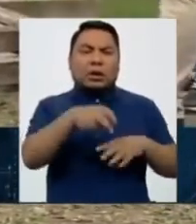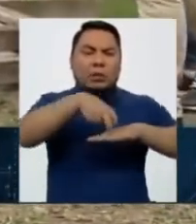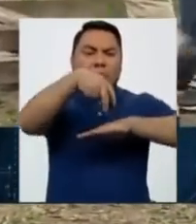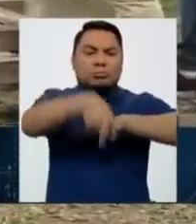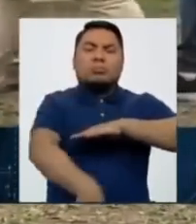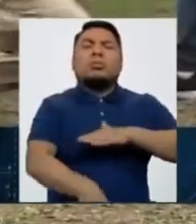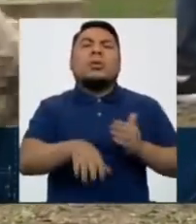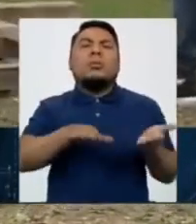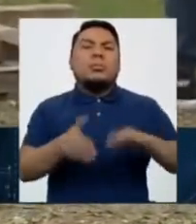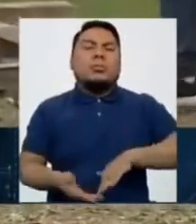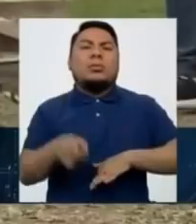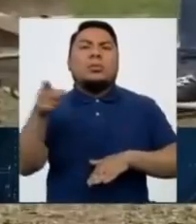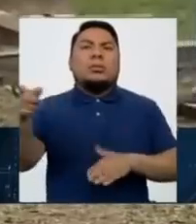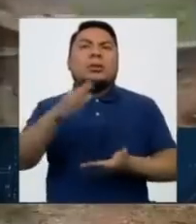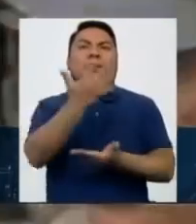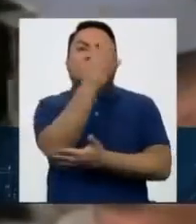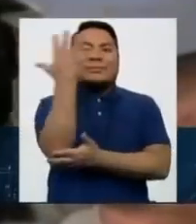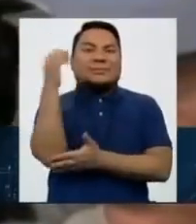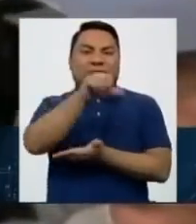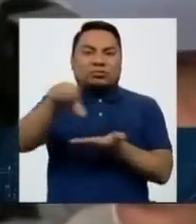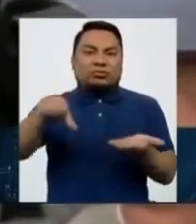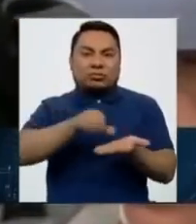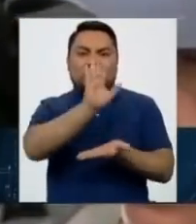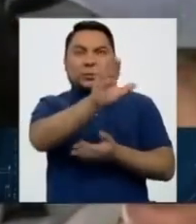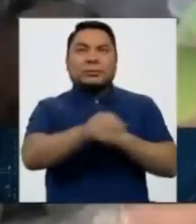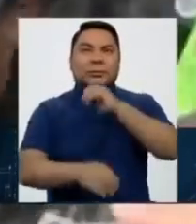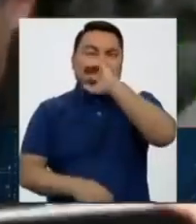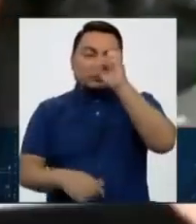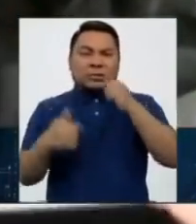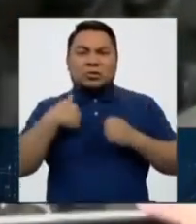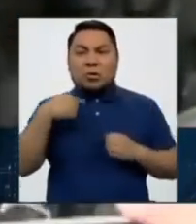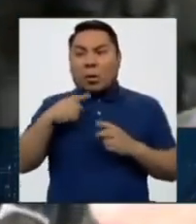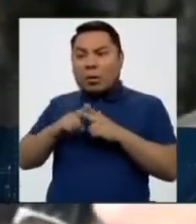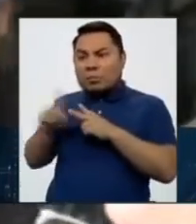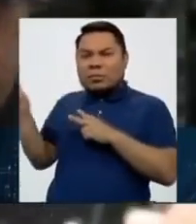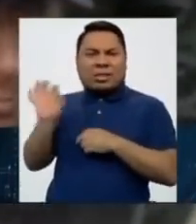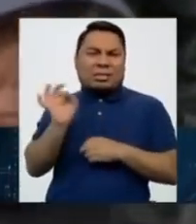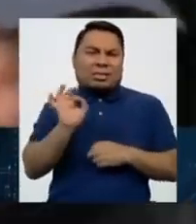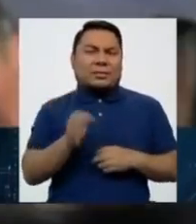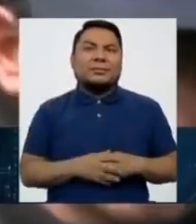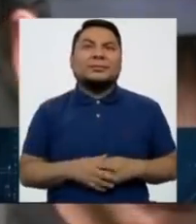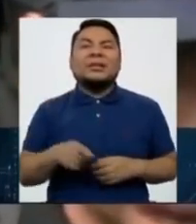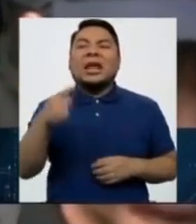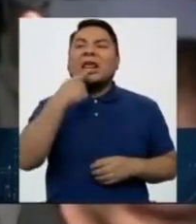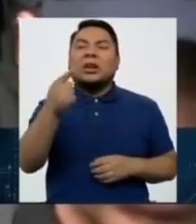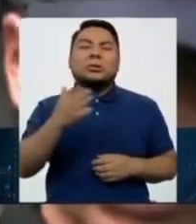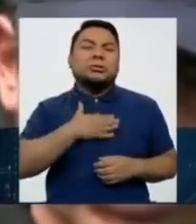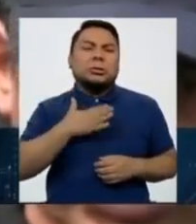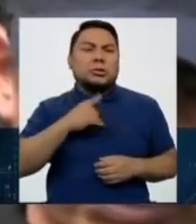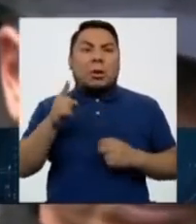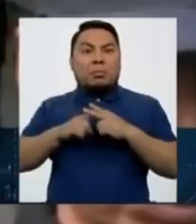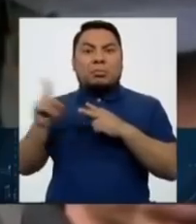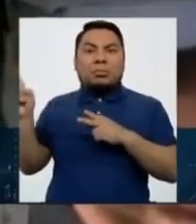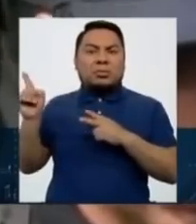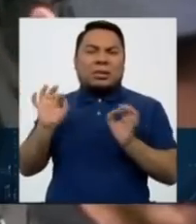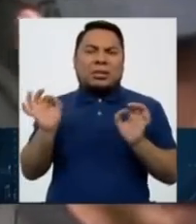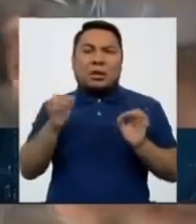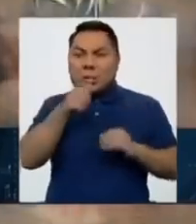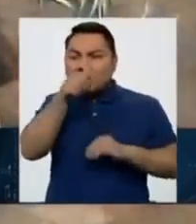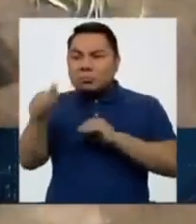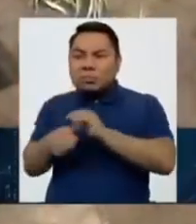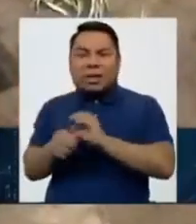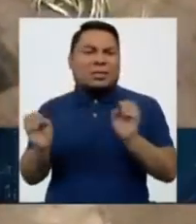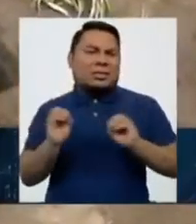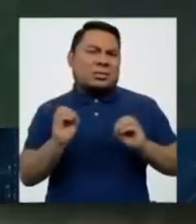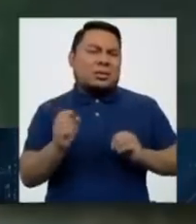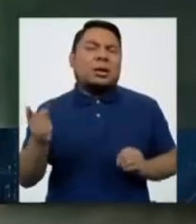un pozo en la plaza de armas del distrito. Yo no me he escondido. Miranda Palomino justificó su accionar al ser consultado de por